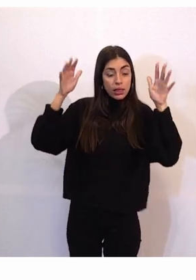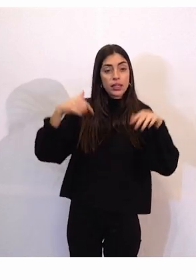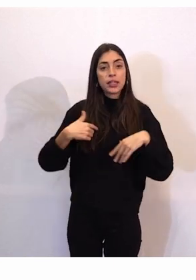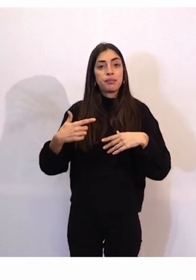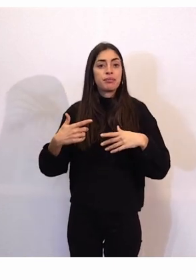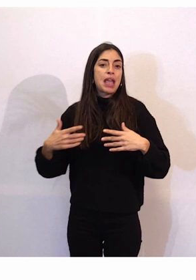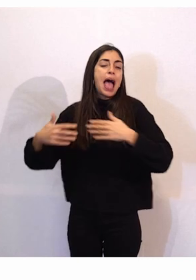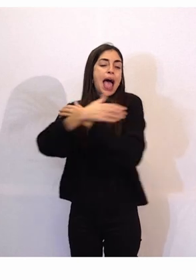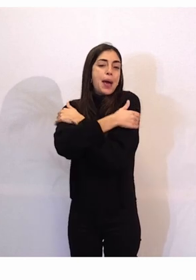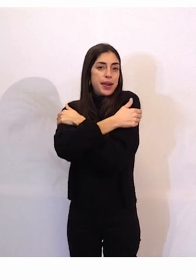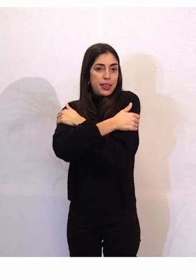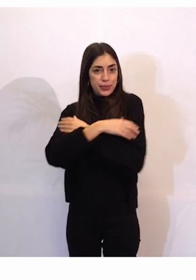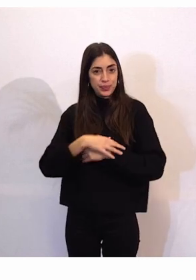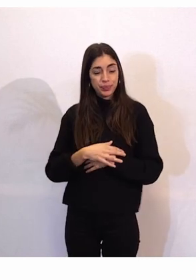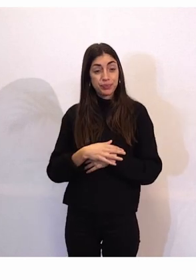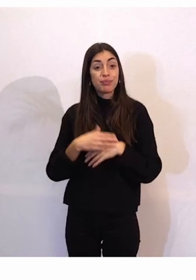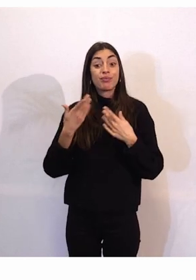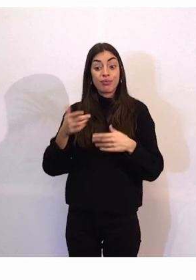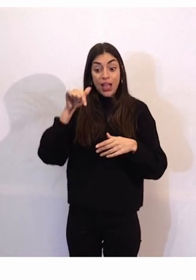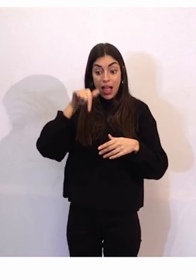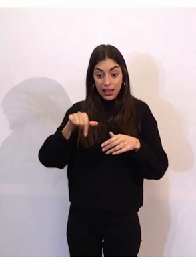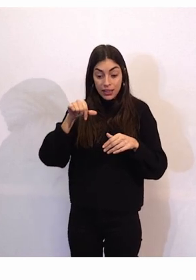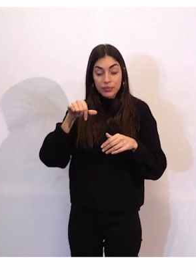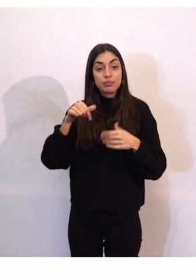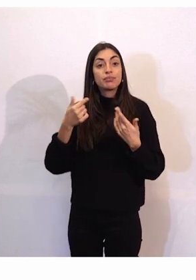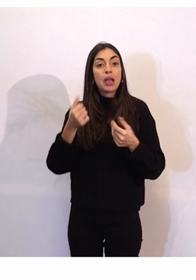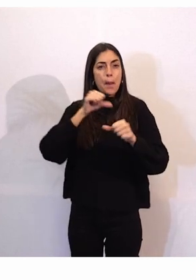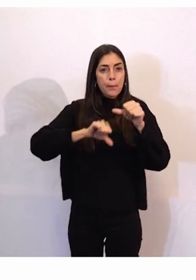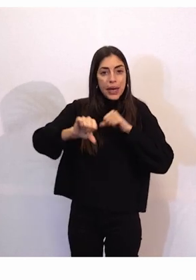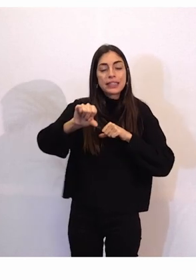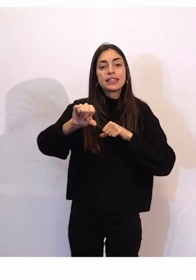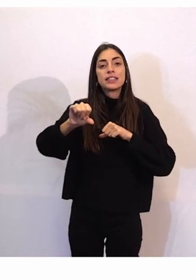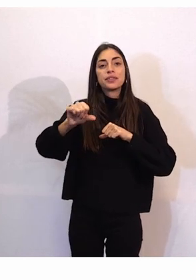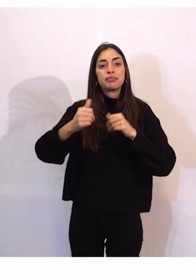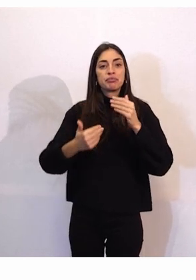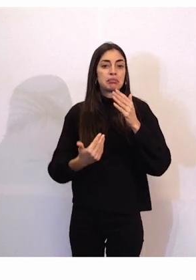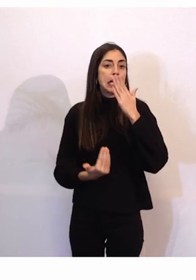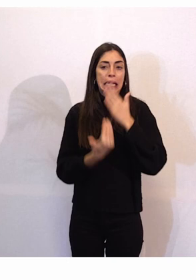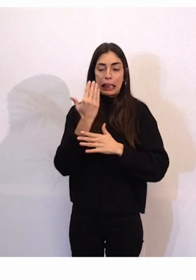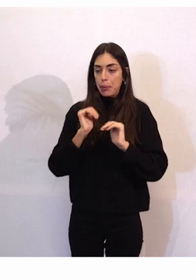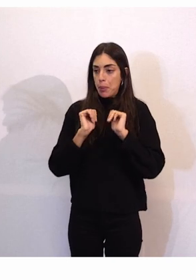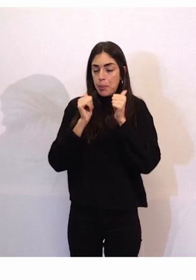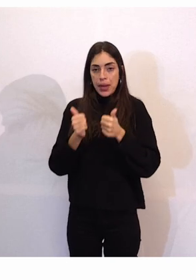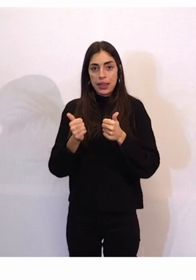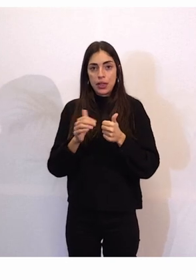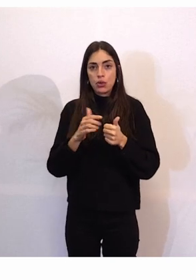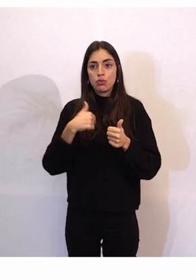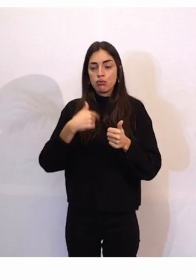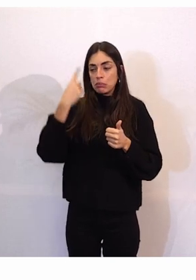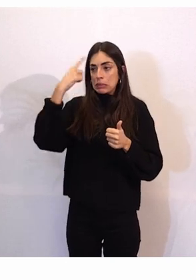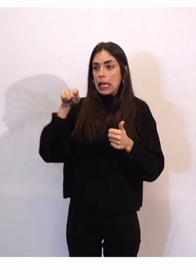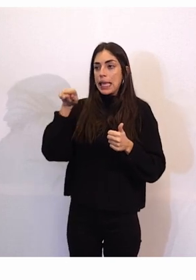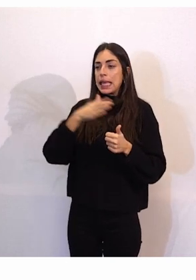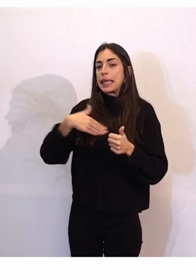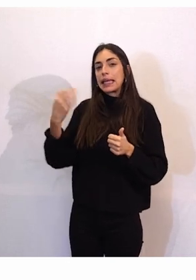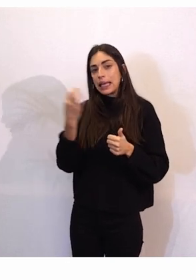abraza. A partir de ahí ya empezamos la jornada. Ya sé que ya quiere y ya está. O